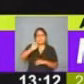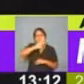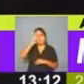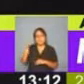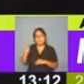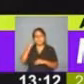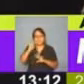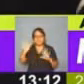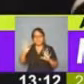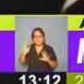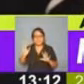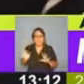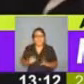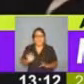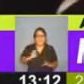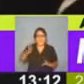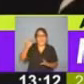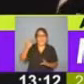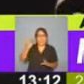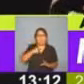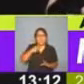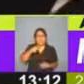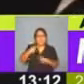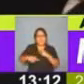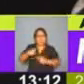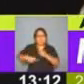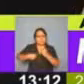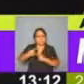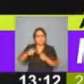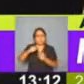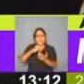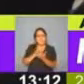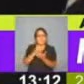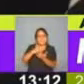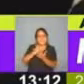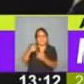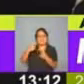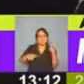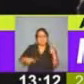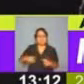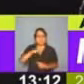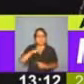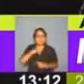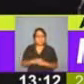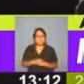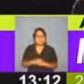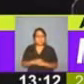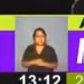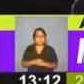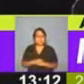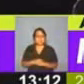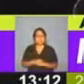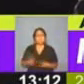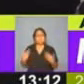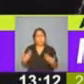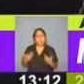a la población. Creo que el gran desafío es desarrollar este tipo de beneficios en el interior, ¿no? Para poder llegar realmente a